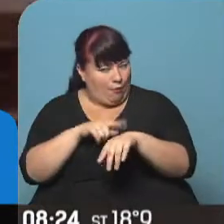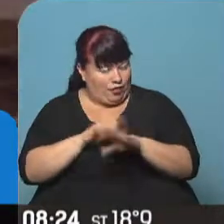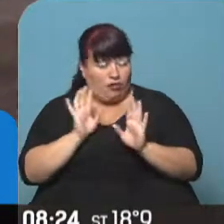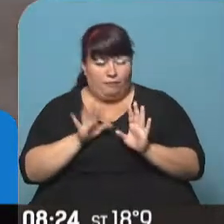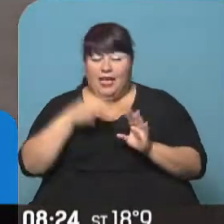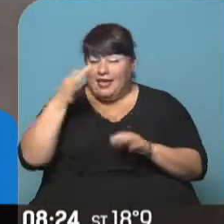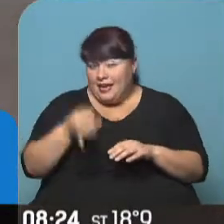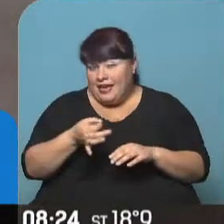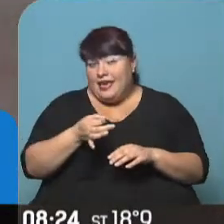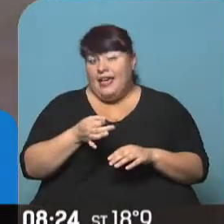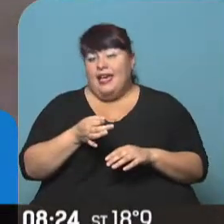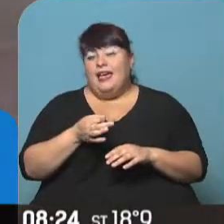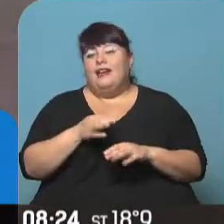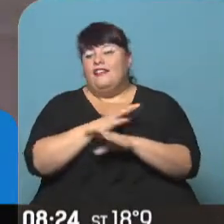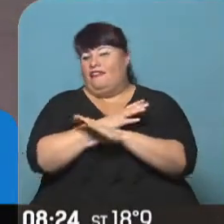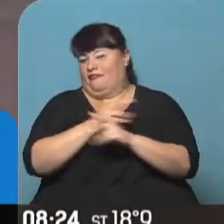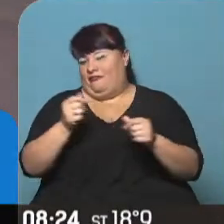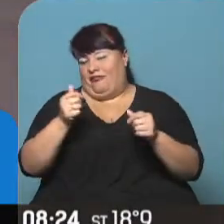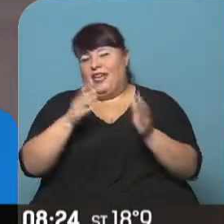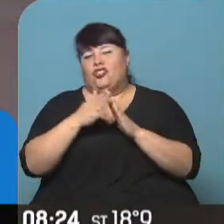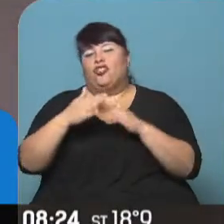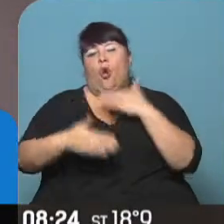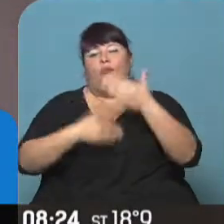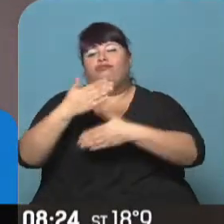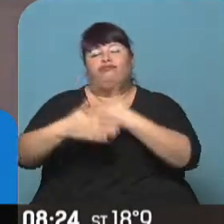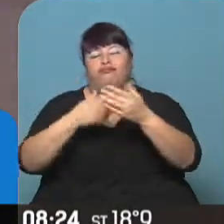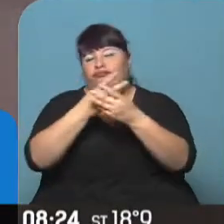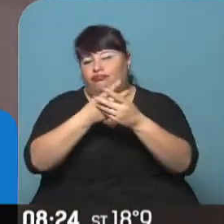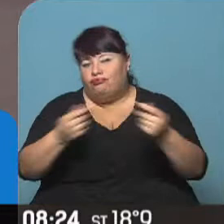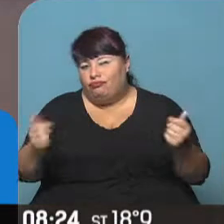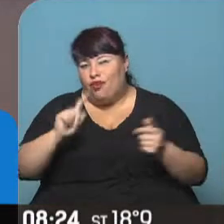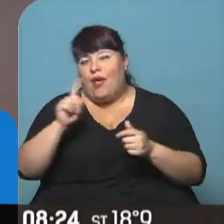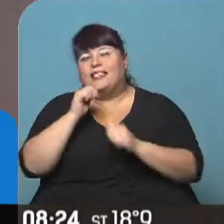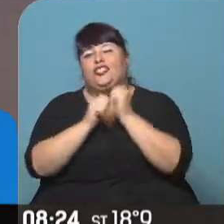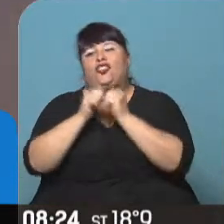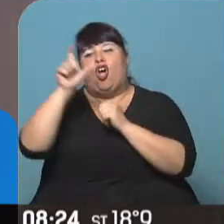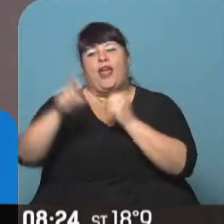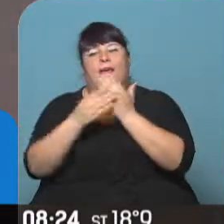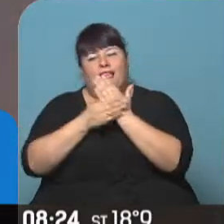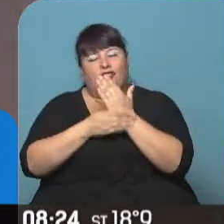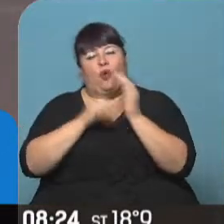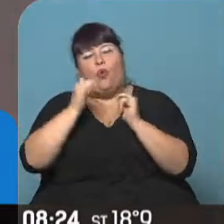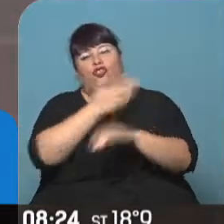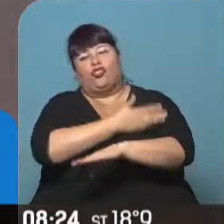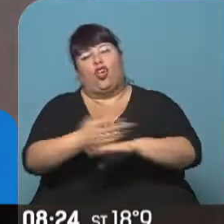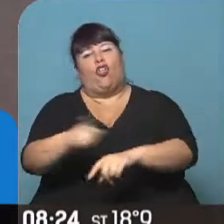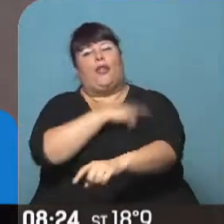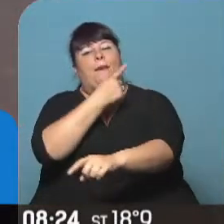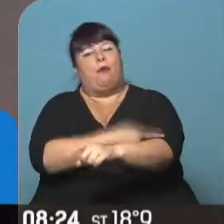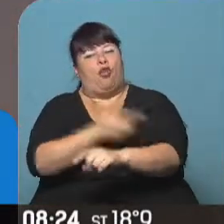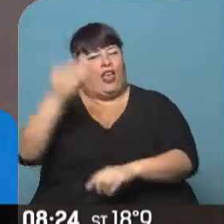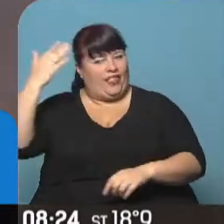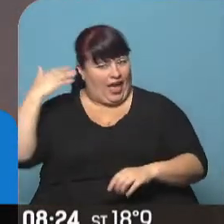cierto es que dejó de ser, en el rumbo, en el camino, dejó de ser una biografía del ministro para ser una crónica del poder de